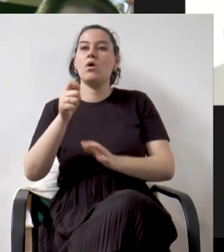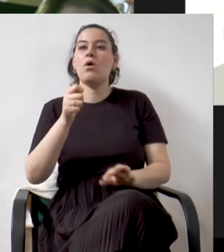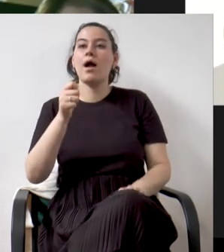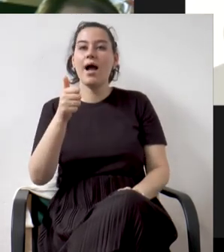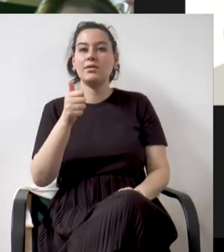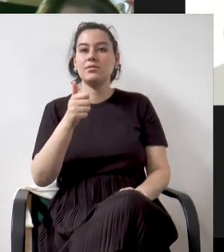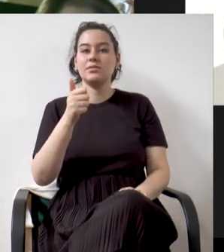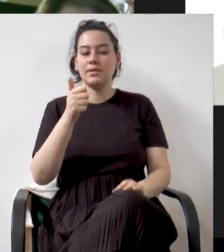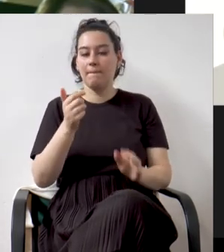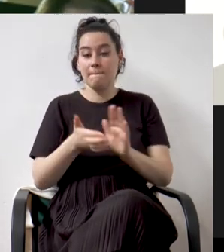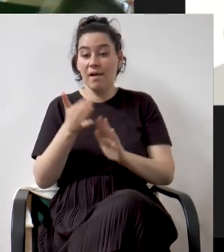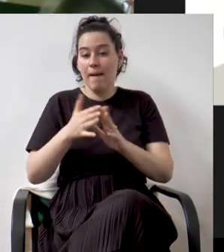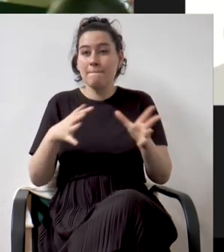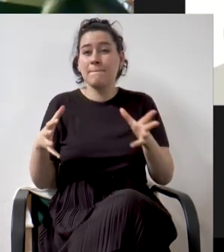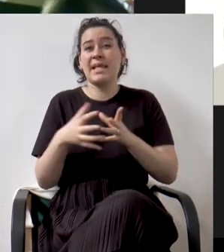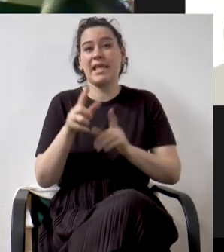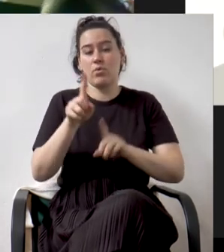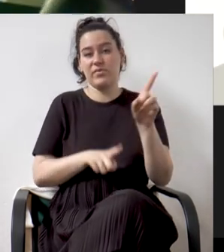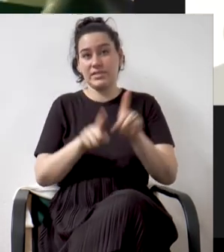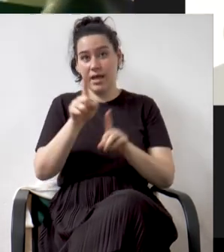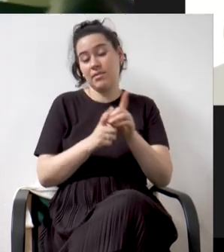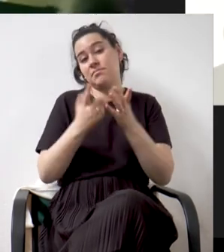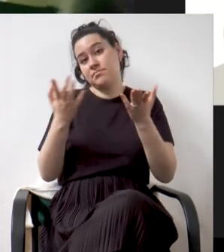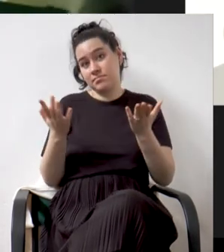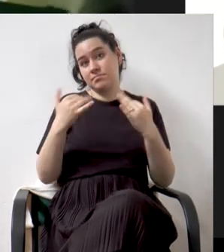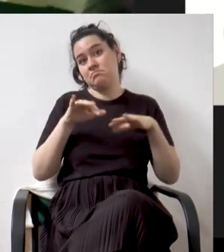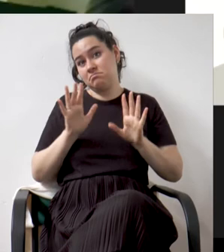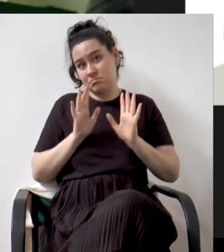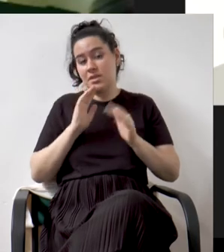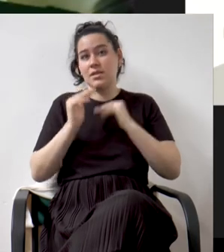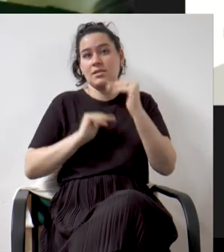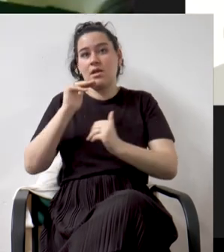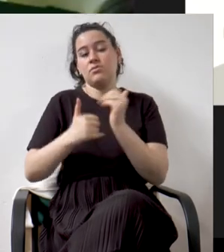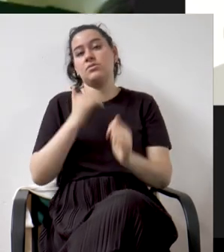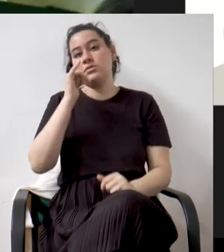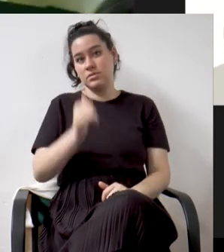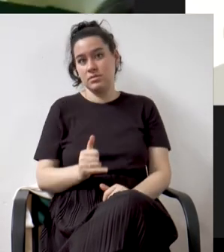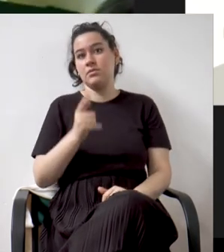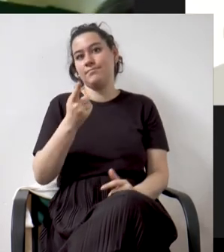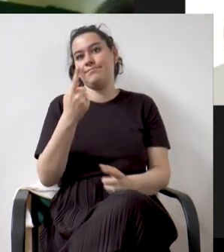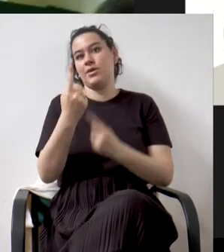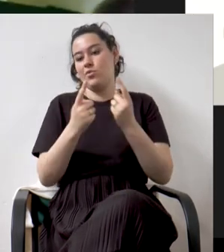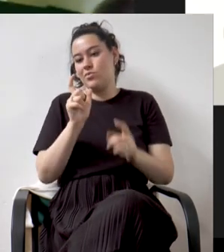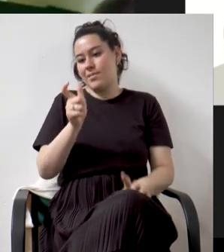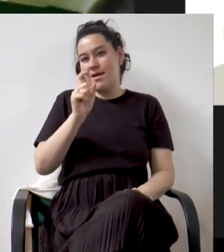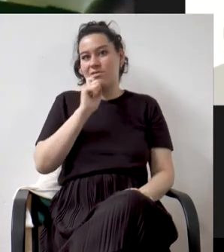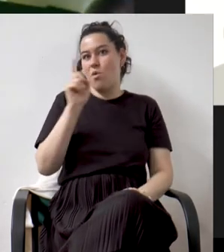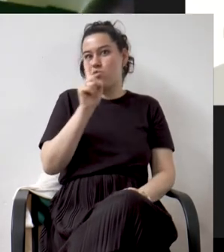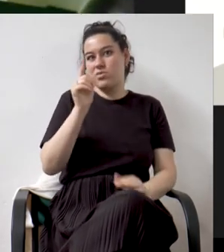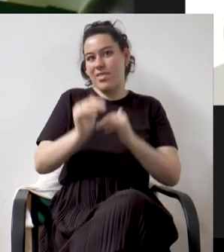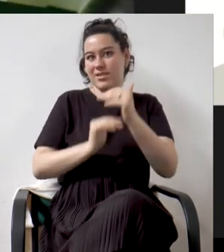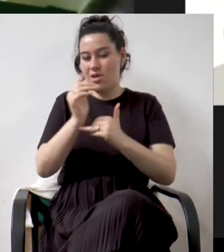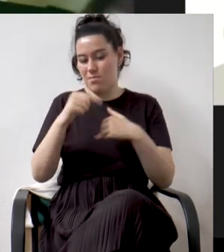que son mini universidades en el interior. El desarrollo, que claro, es un término incómodo para algunos universitarios, pero de